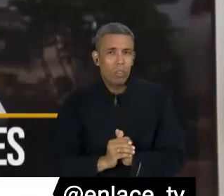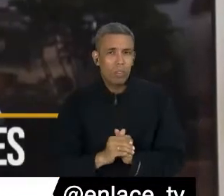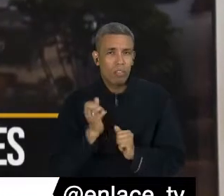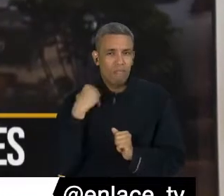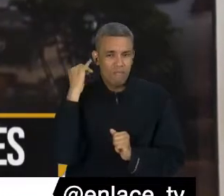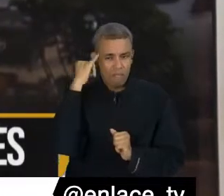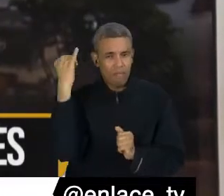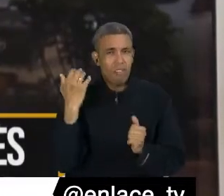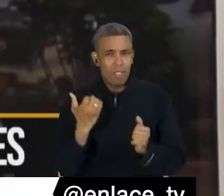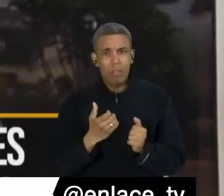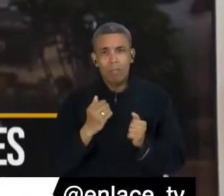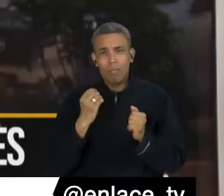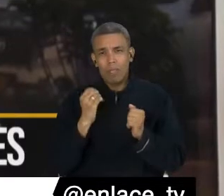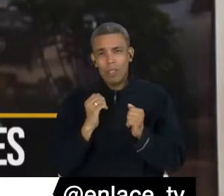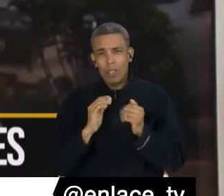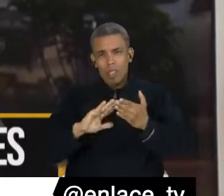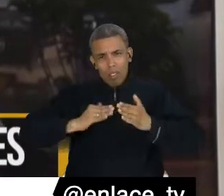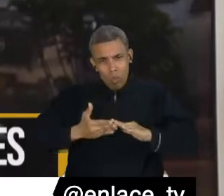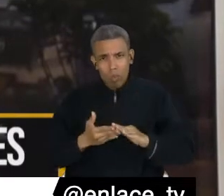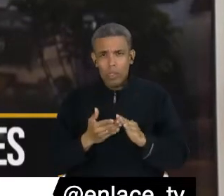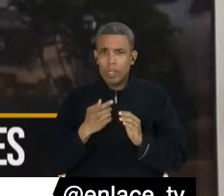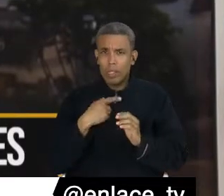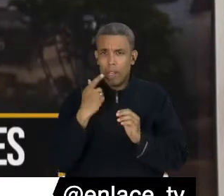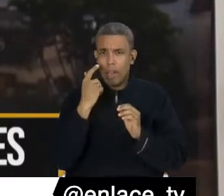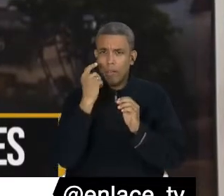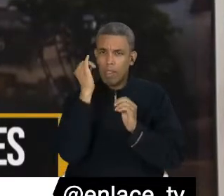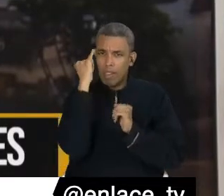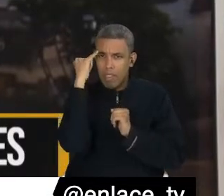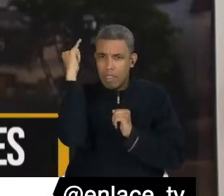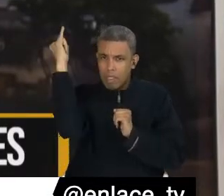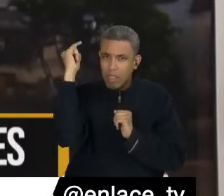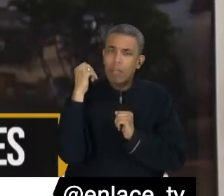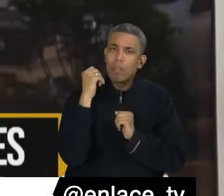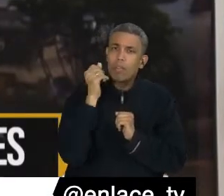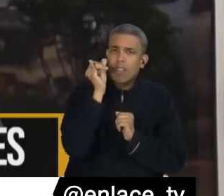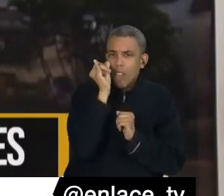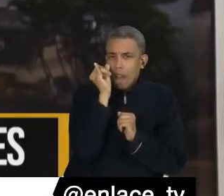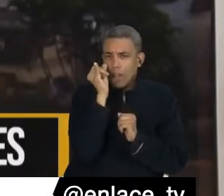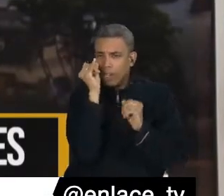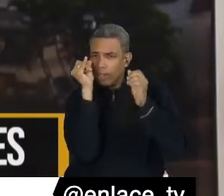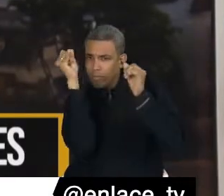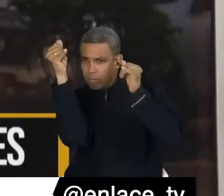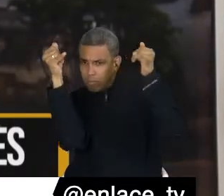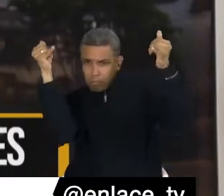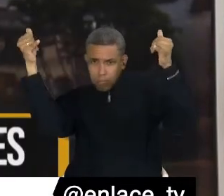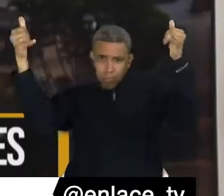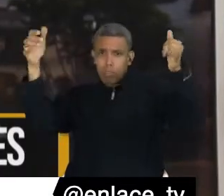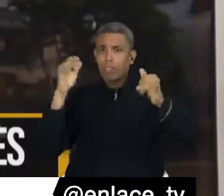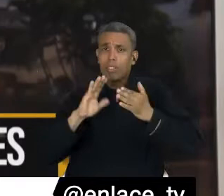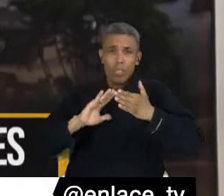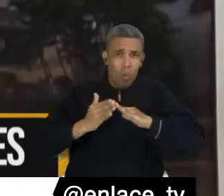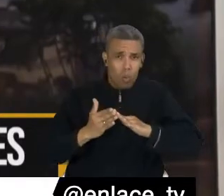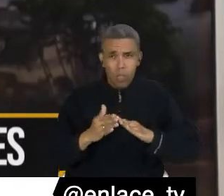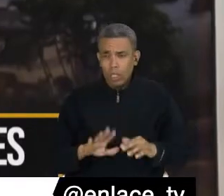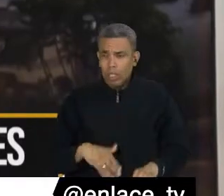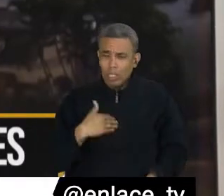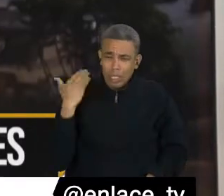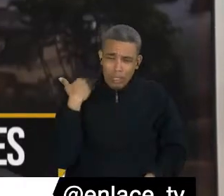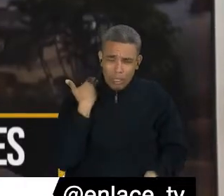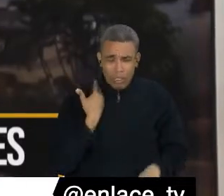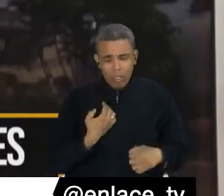de seguridad, instalar unas cámaras, instalar unas alarmas, porque en verdad tienen el barrio, hablándolo así, de azote. Nos están